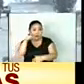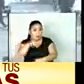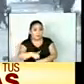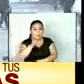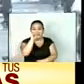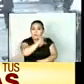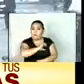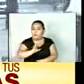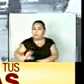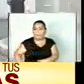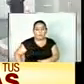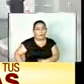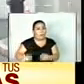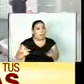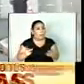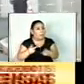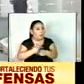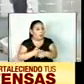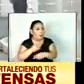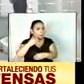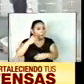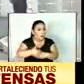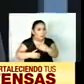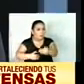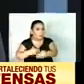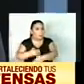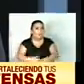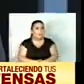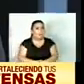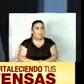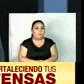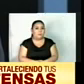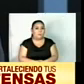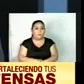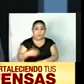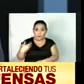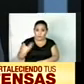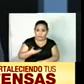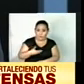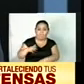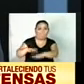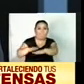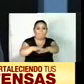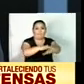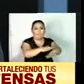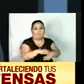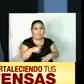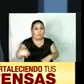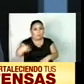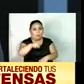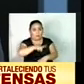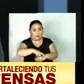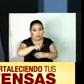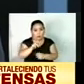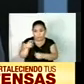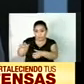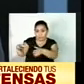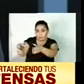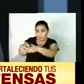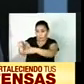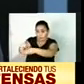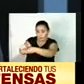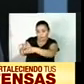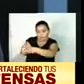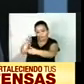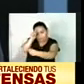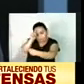actualmente el país no empeore más de lo que está por eso es que hacemos un llamado a los honorables miembros de la asamblea